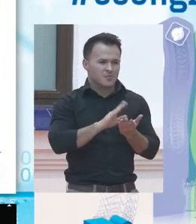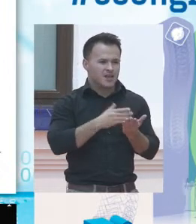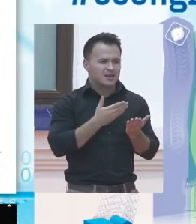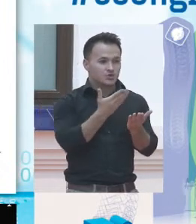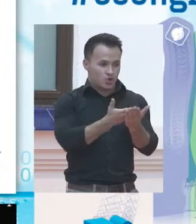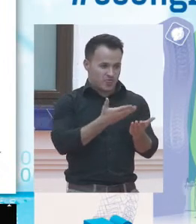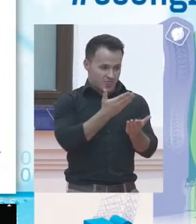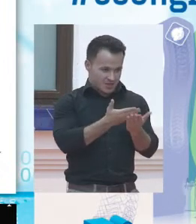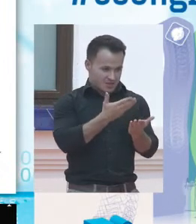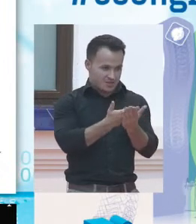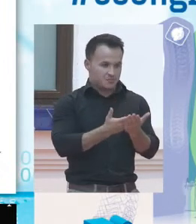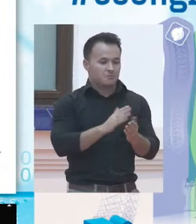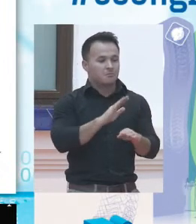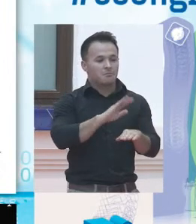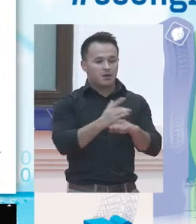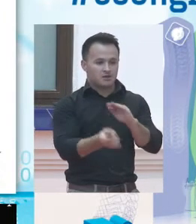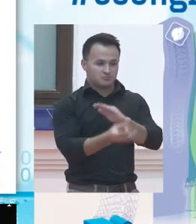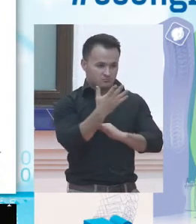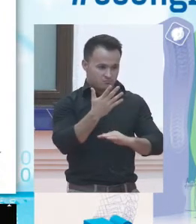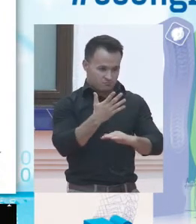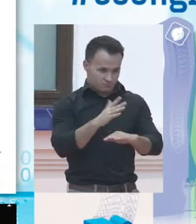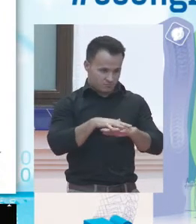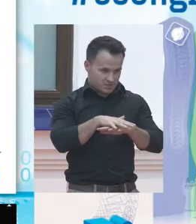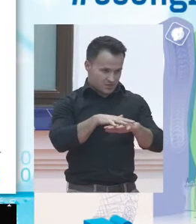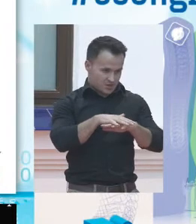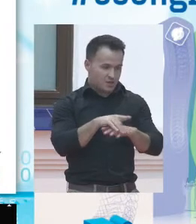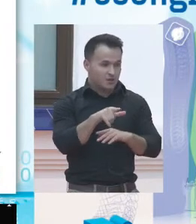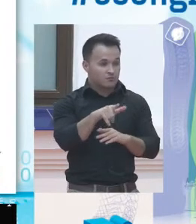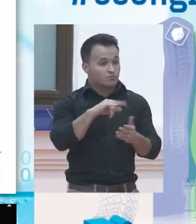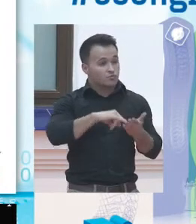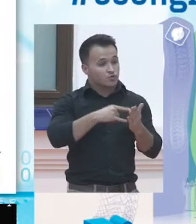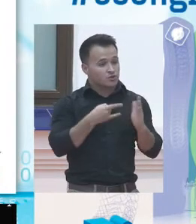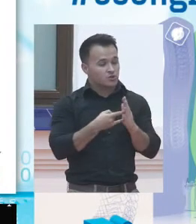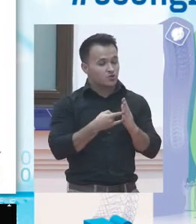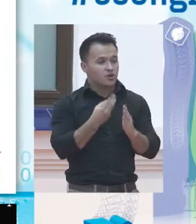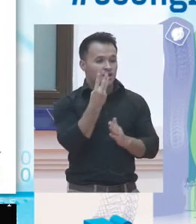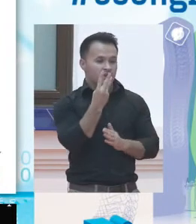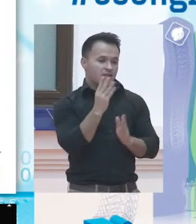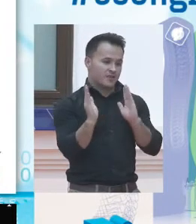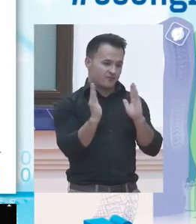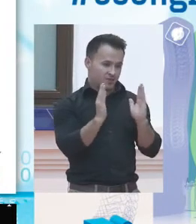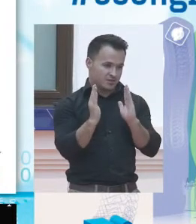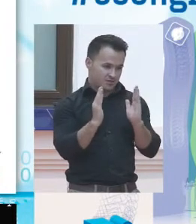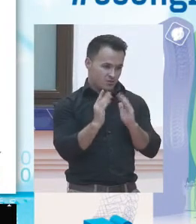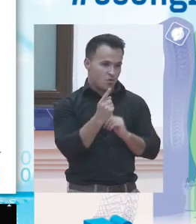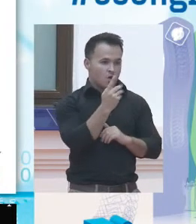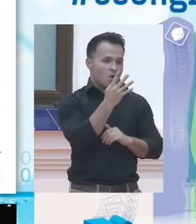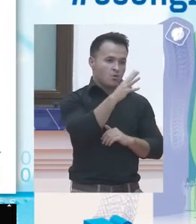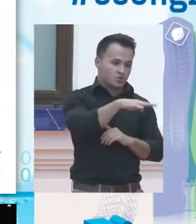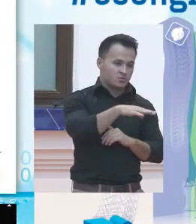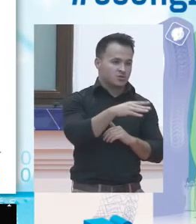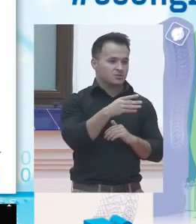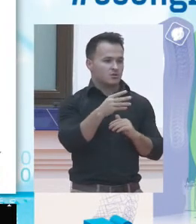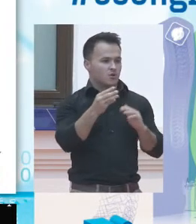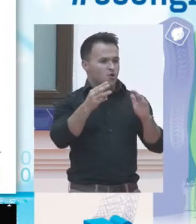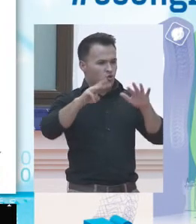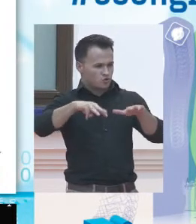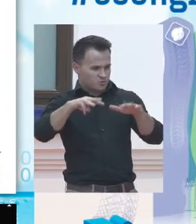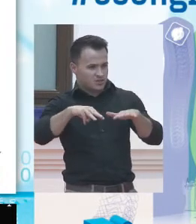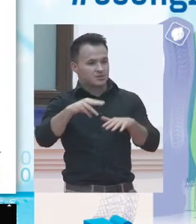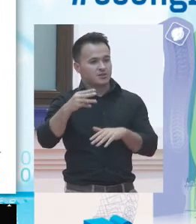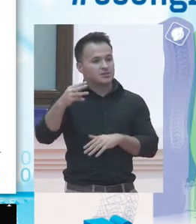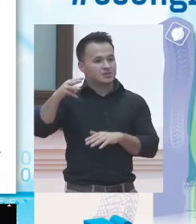pilotos en la red. Este proyecto va a hacer 3 fases, una de 4 meses, otra de 8 meses y otra de 6 meses,